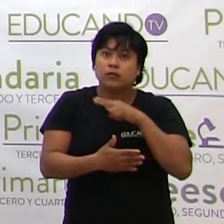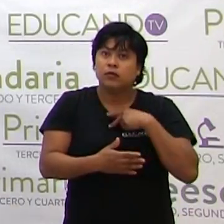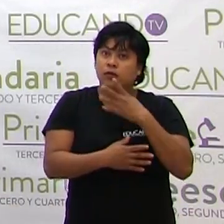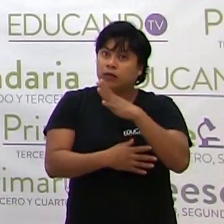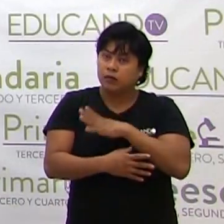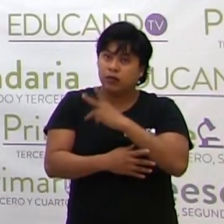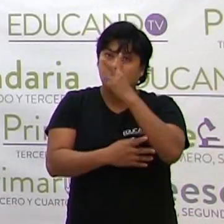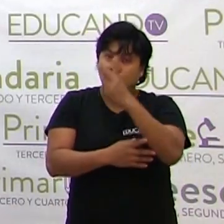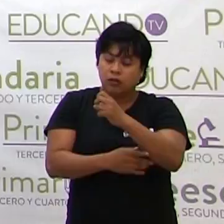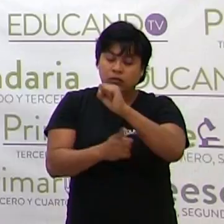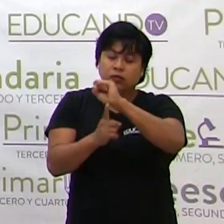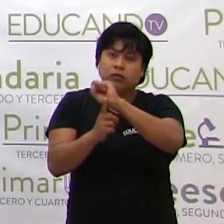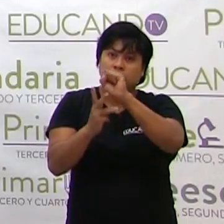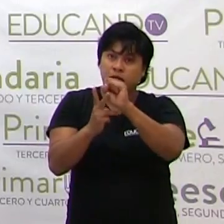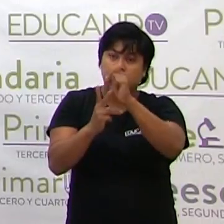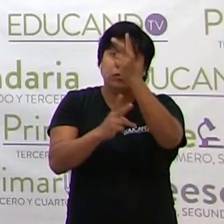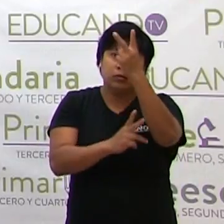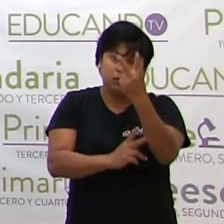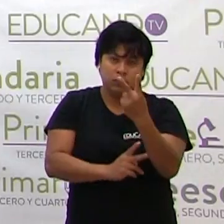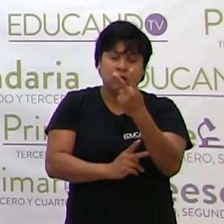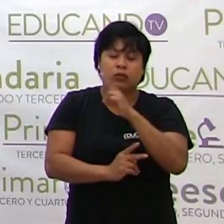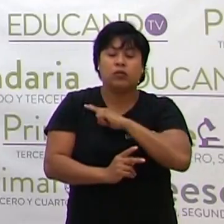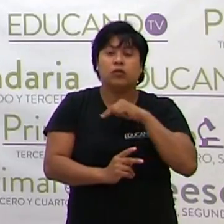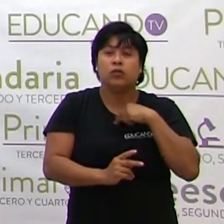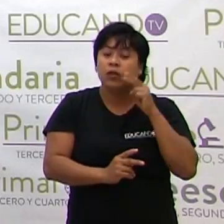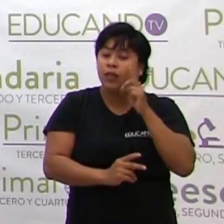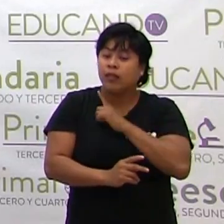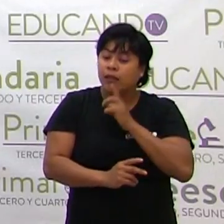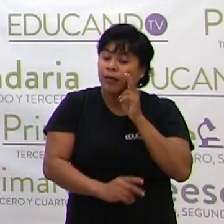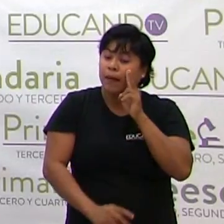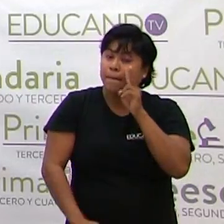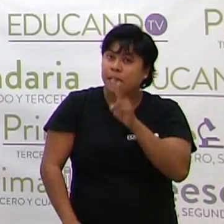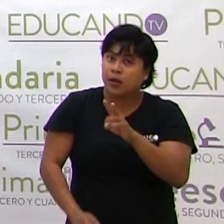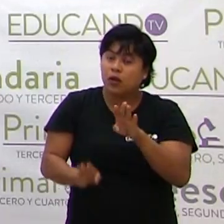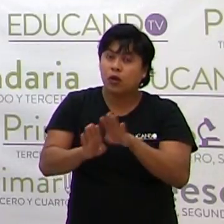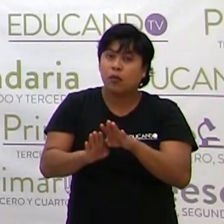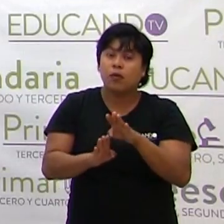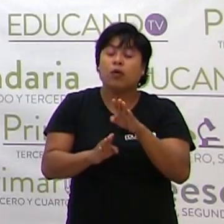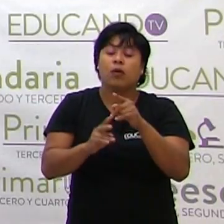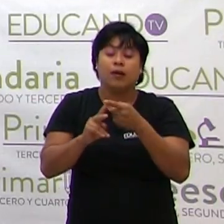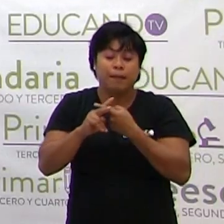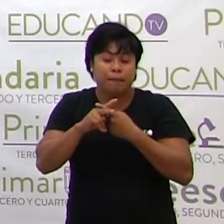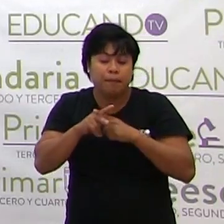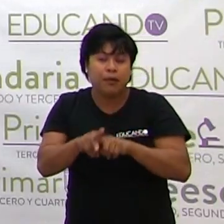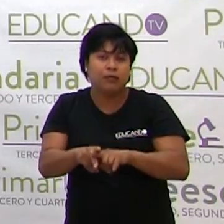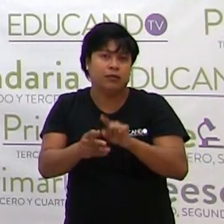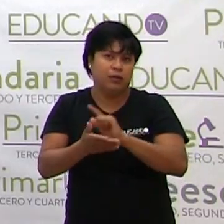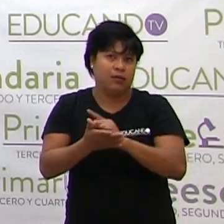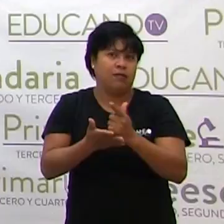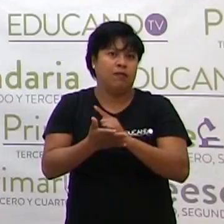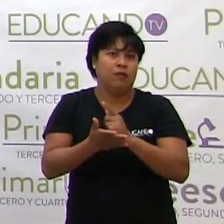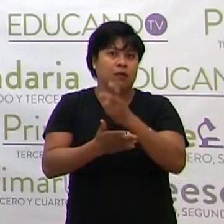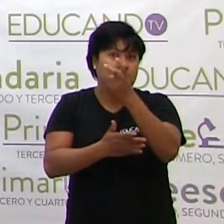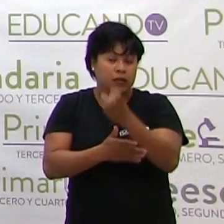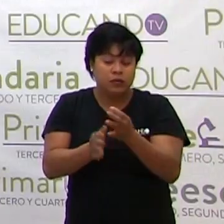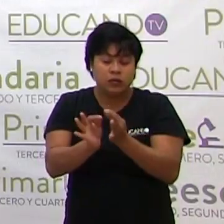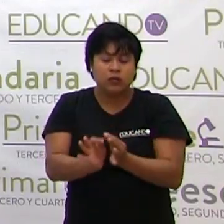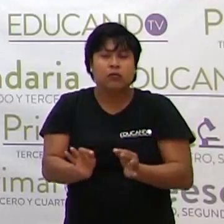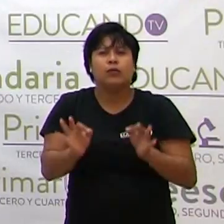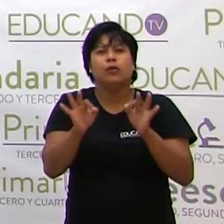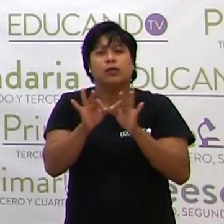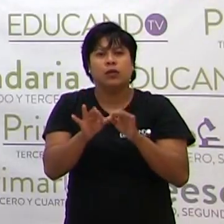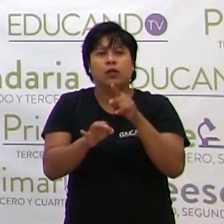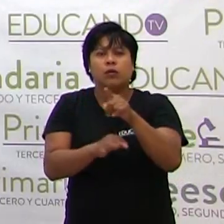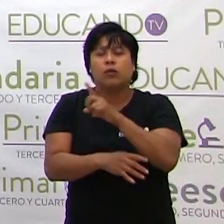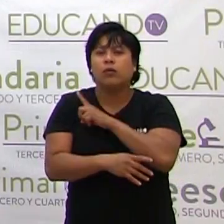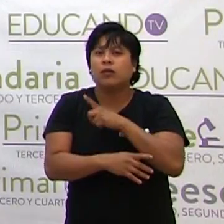que es parte importante, reconocer tanto partes como el origen de los mismos. Es muy importante que